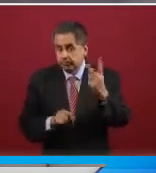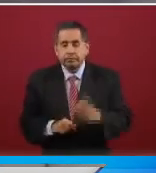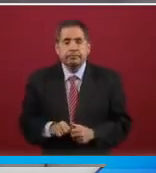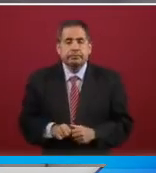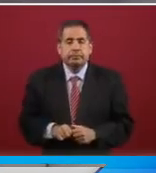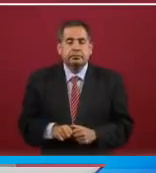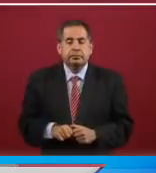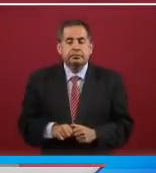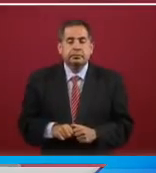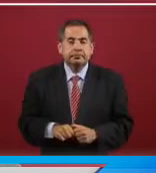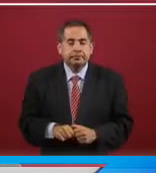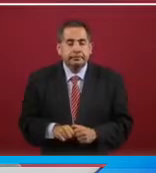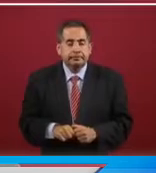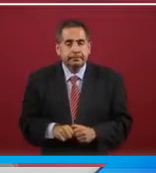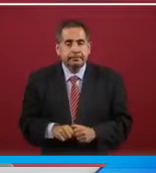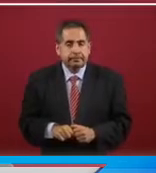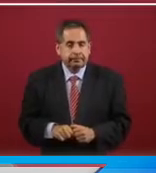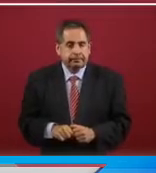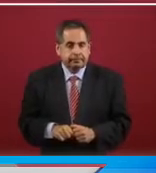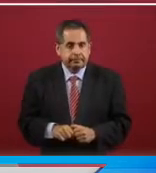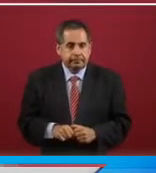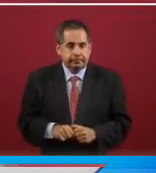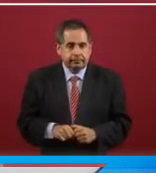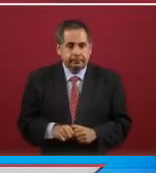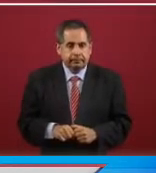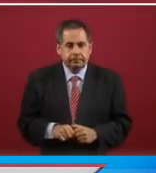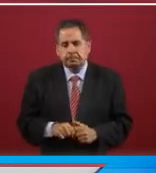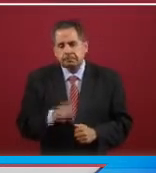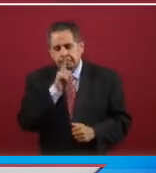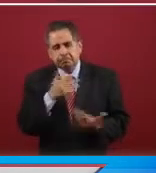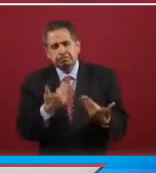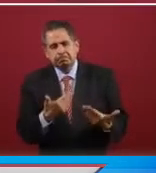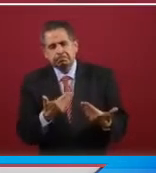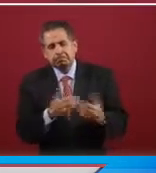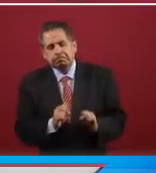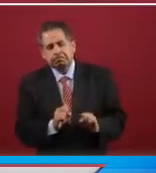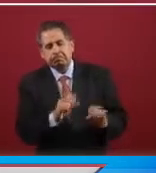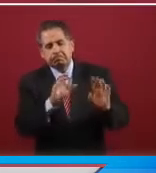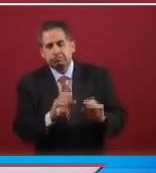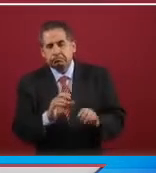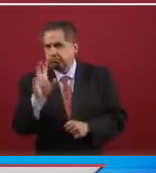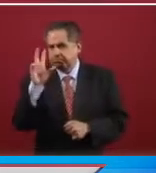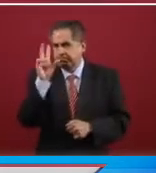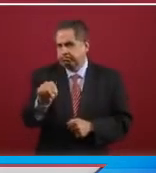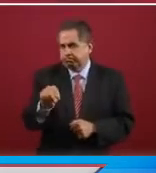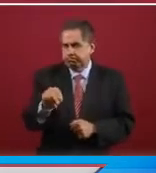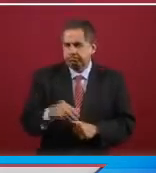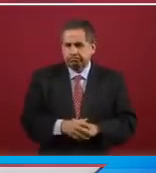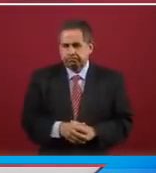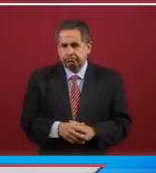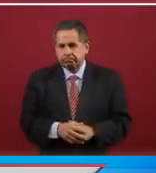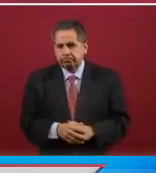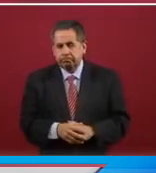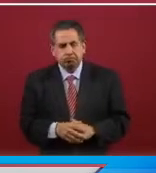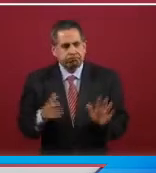Rosario Robles, el gobernador del Estado de México Alfredo del Mazo, Emilio Lozoya, Gerardo Ruiz Esparza e incluso el expresidente Peña Nieto,